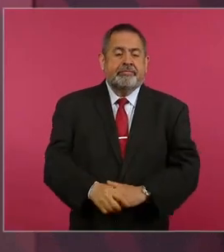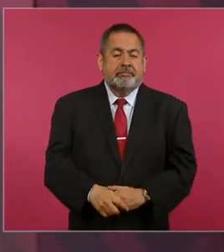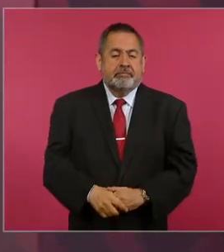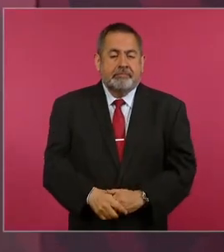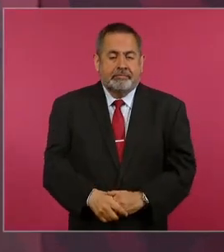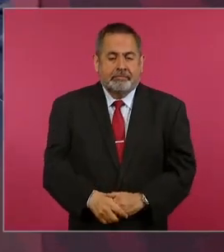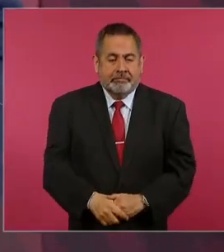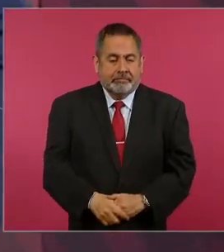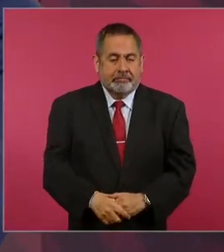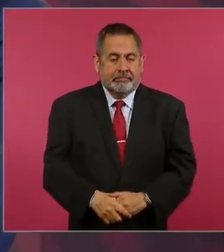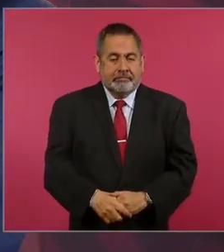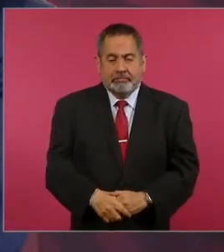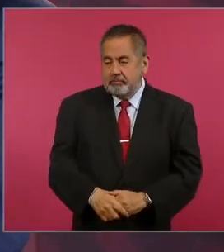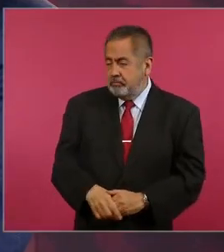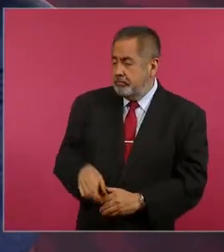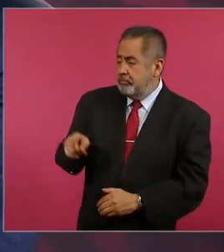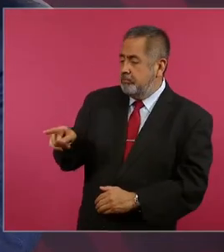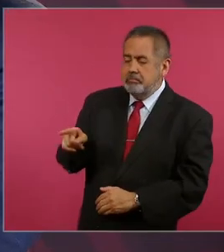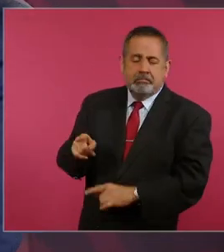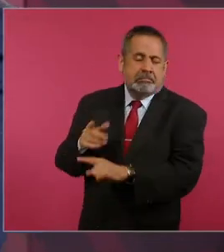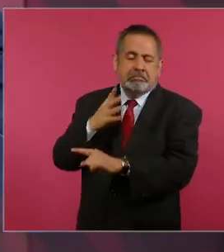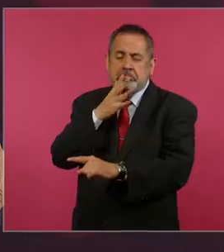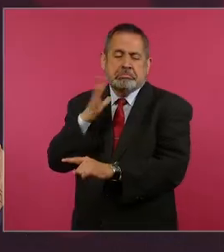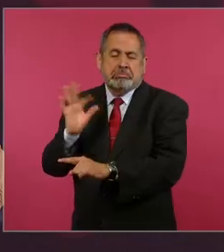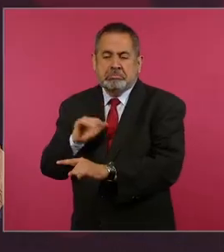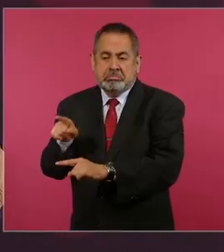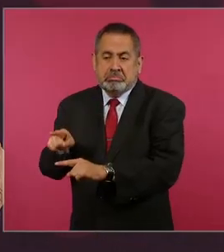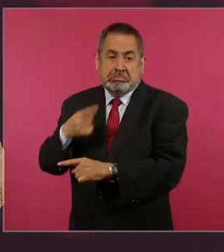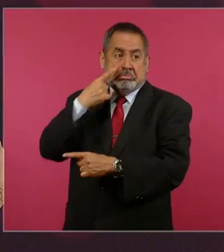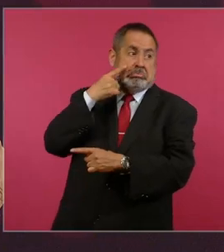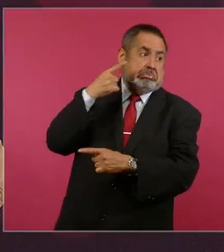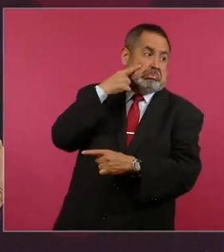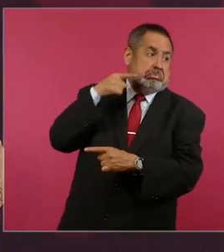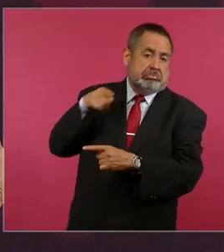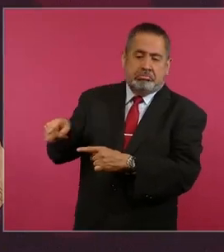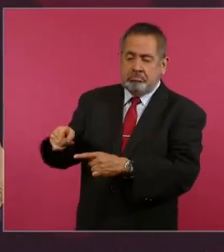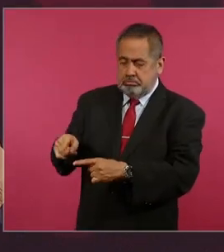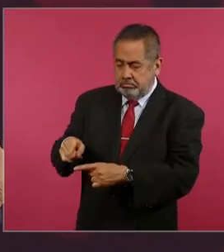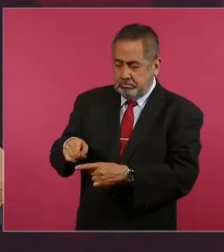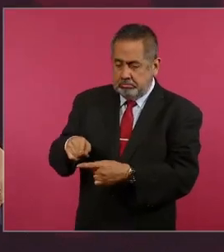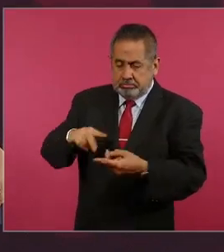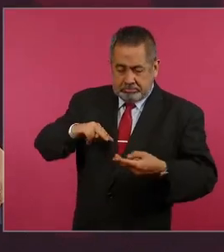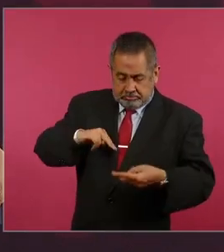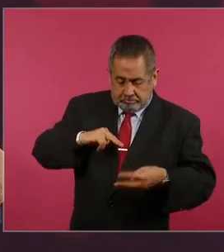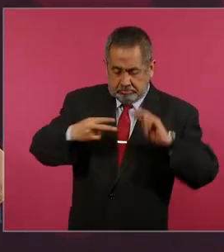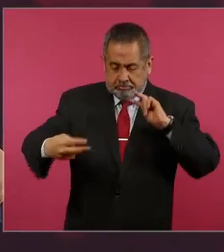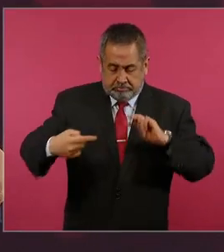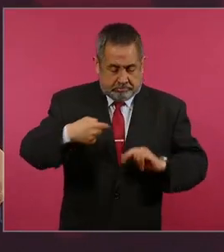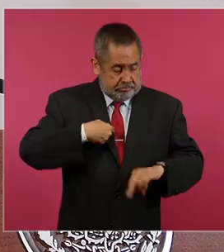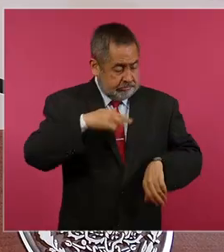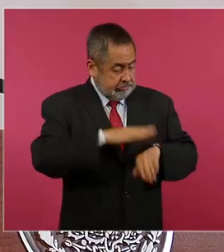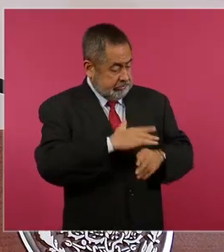Ver la paja en el ojo ajeno y no la viga en el propio.